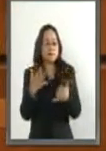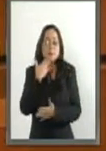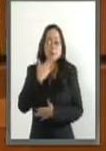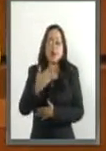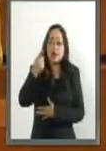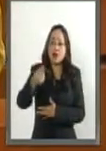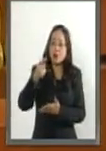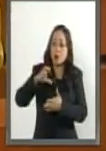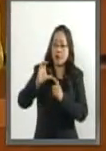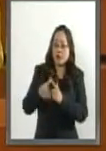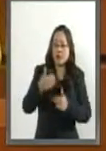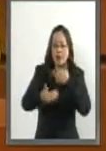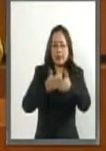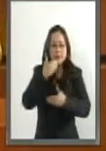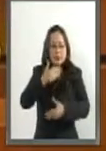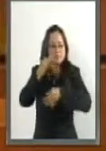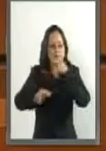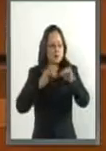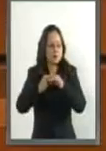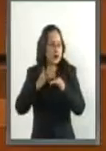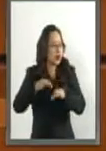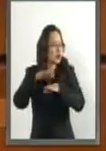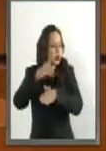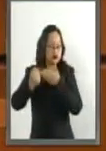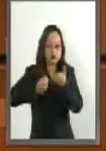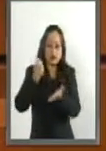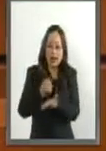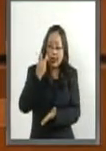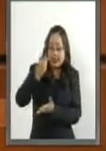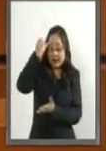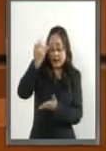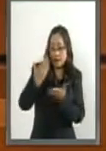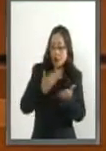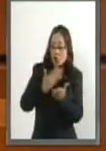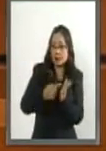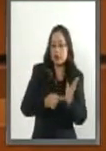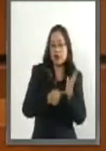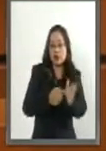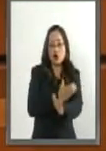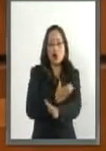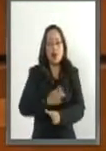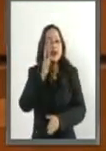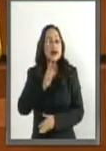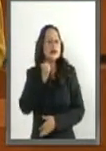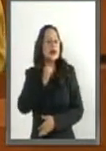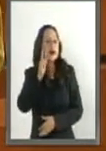por haber avanzado rápidamente en aprobar esta iniciativa presentada por mi compañera